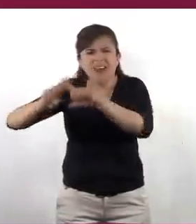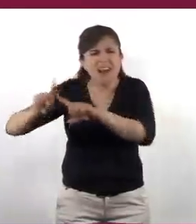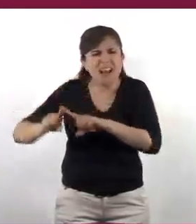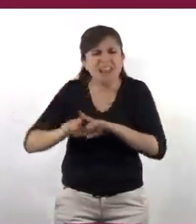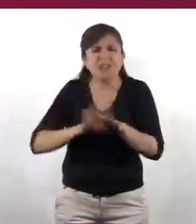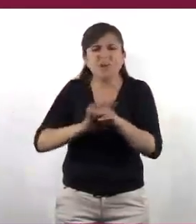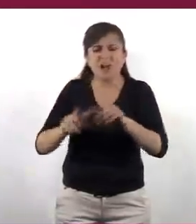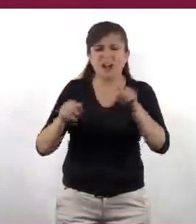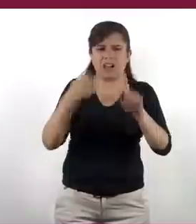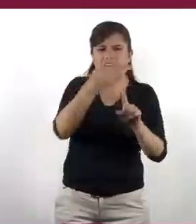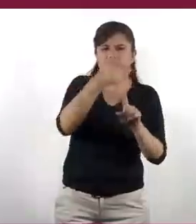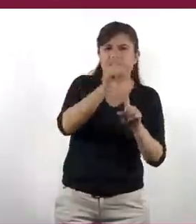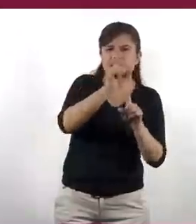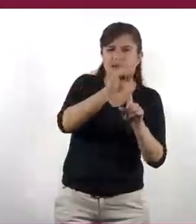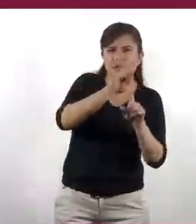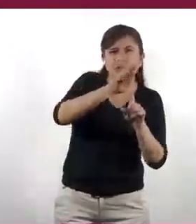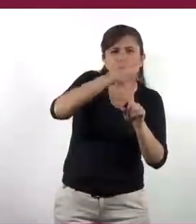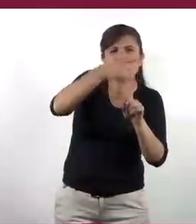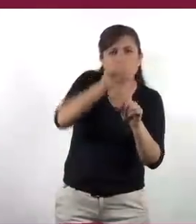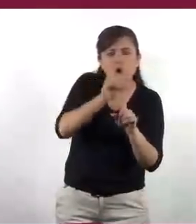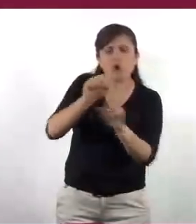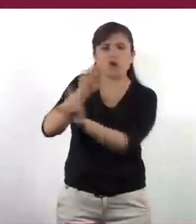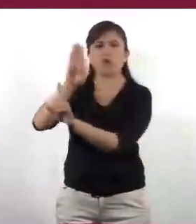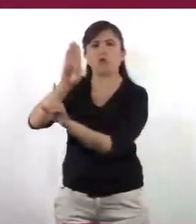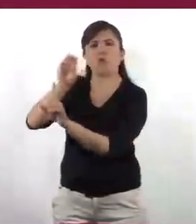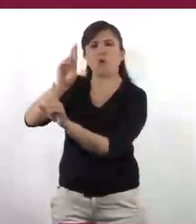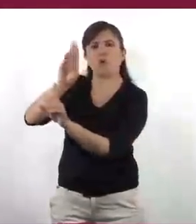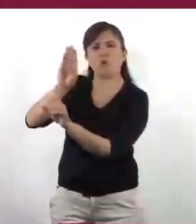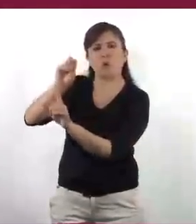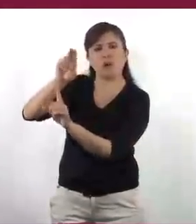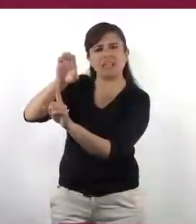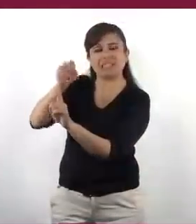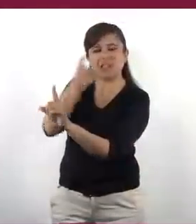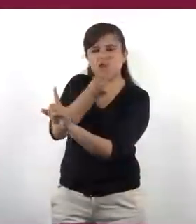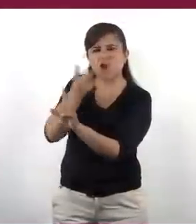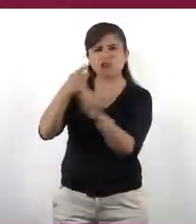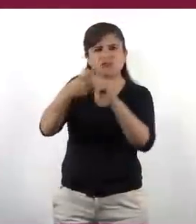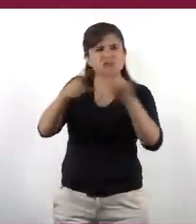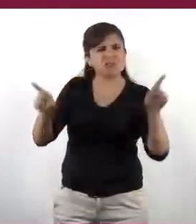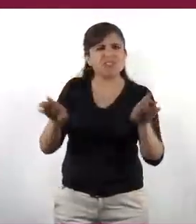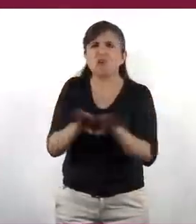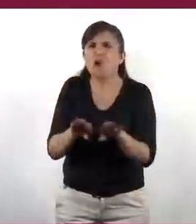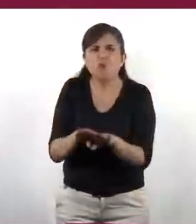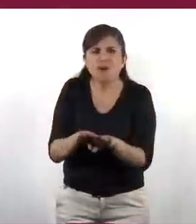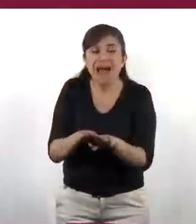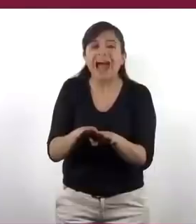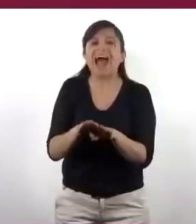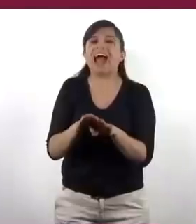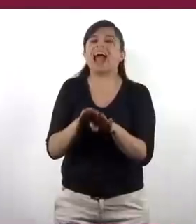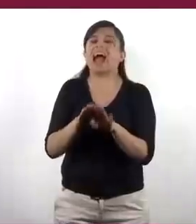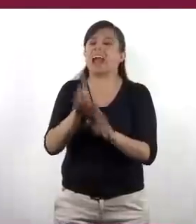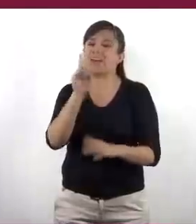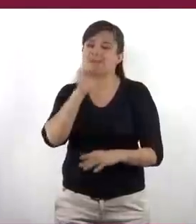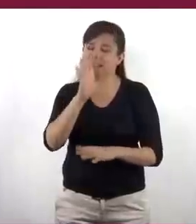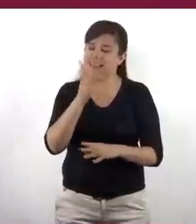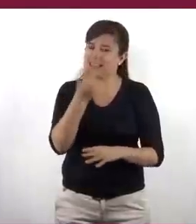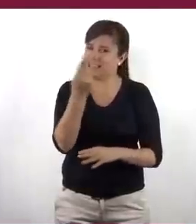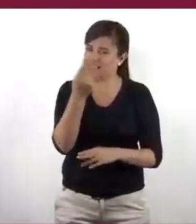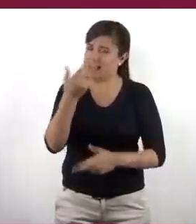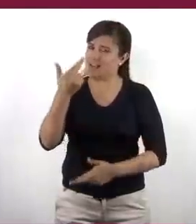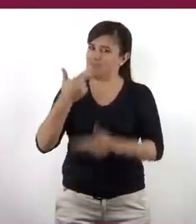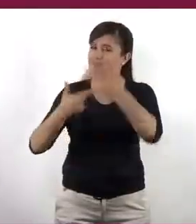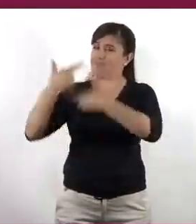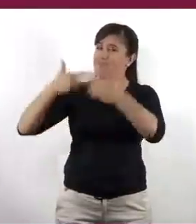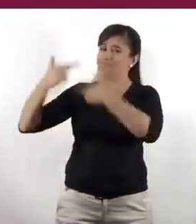los Habsburgo y los Borbones? Para responder esta pregunta, es preciso regresar un poco en el tiempo,